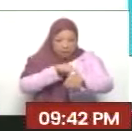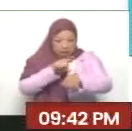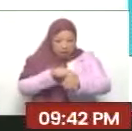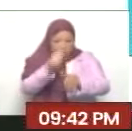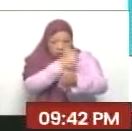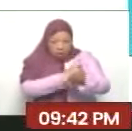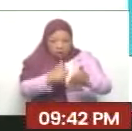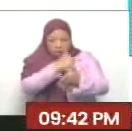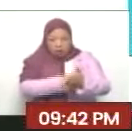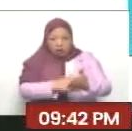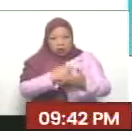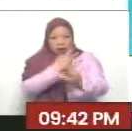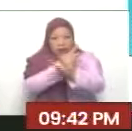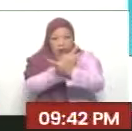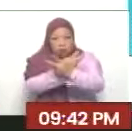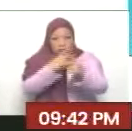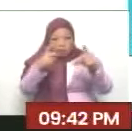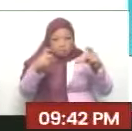Rayos X.